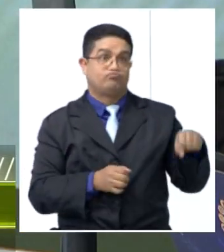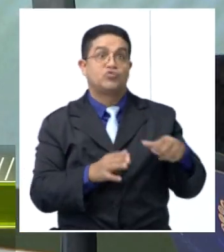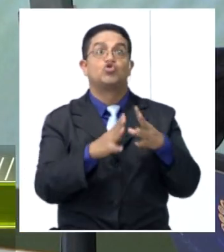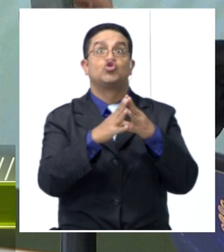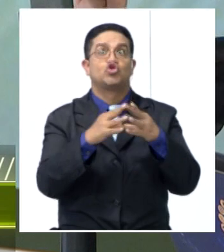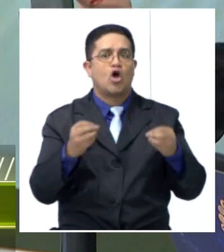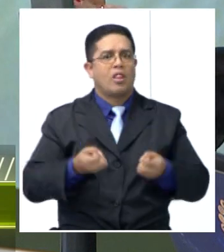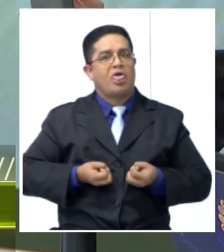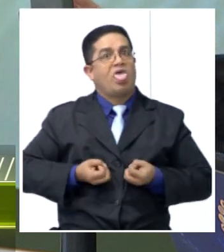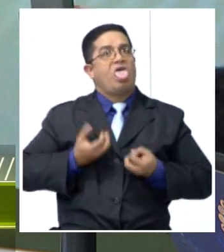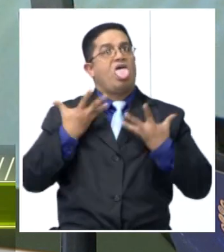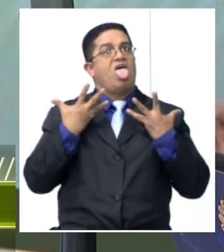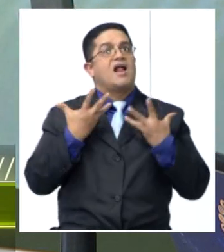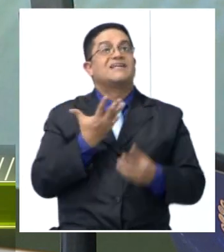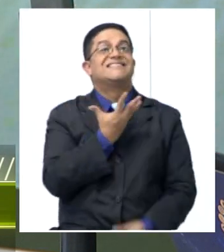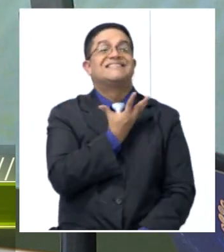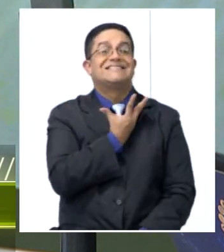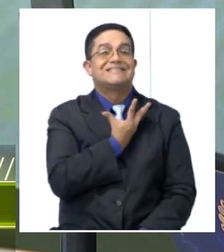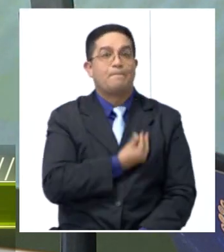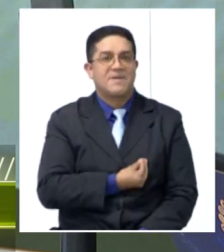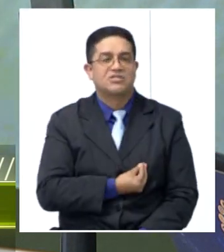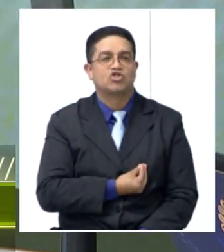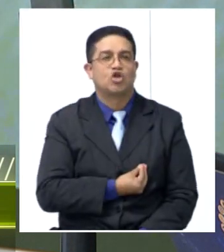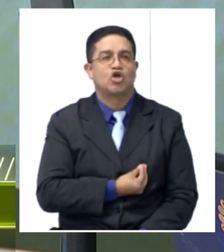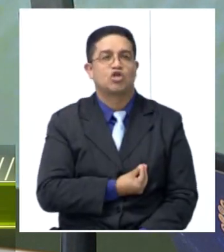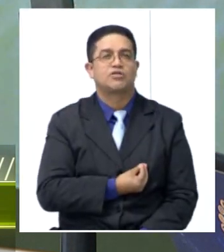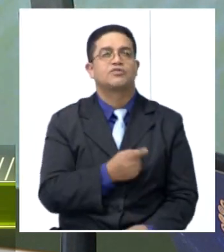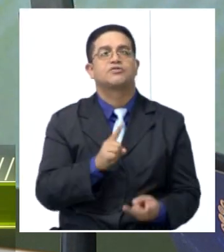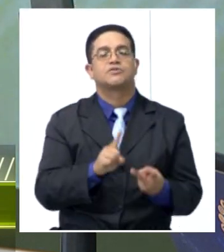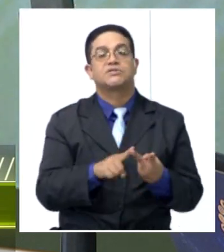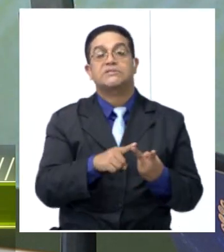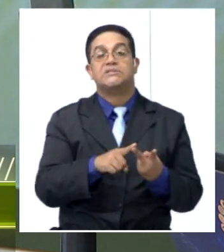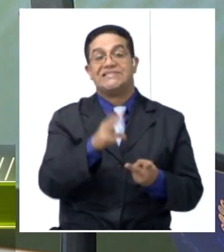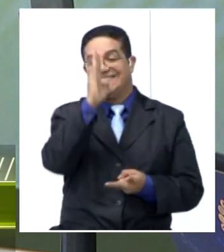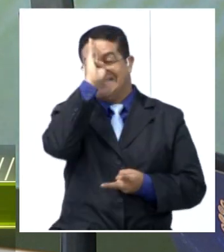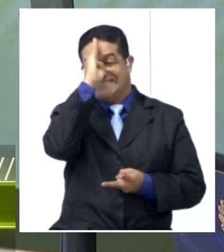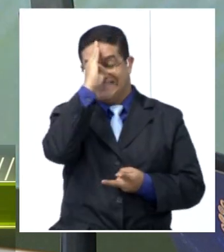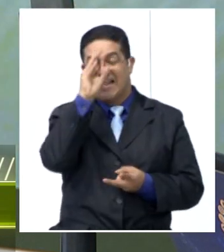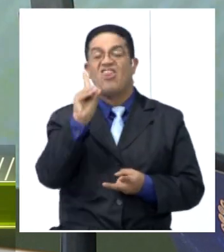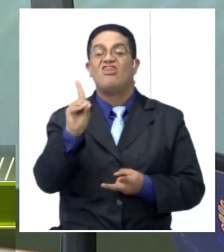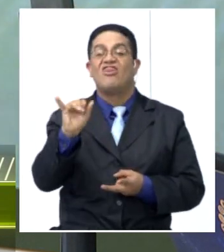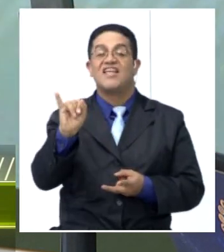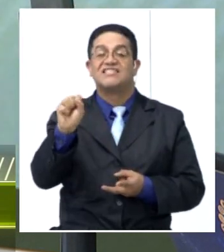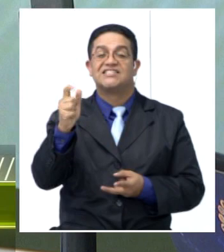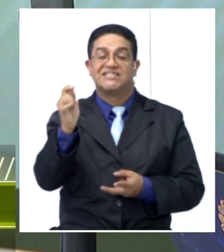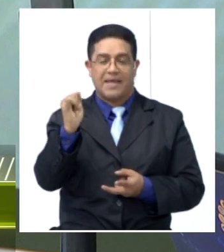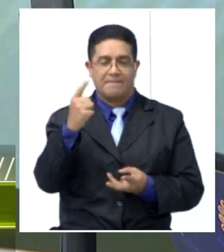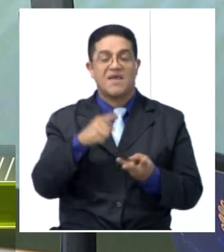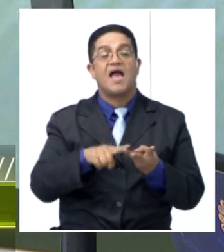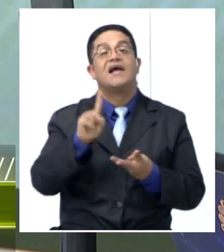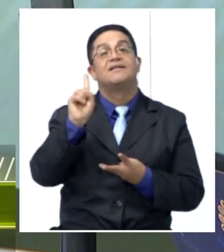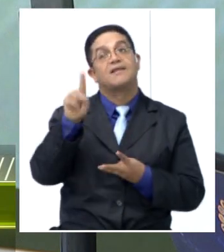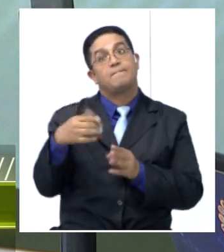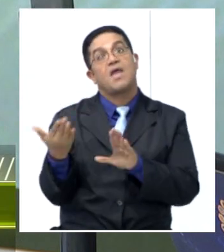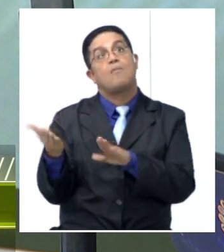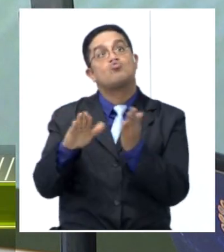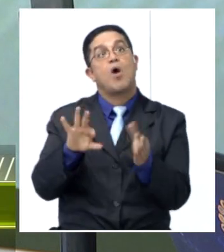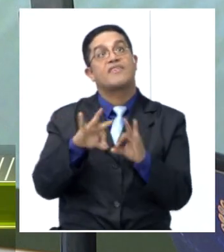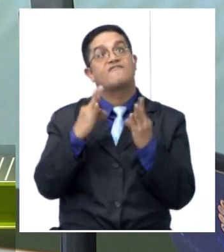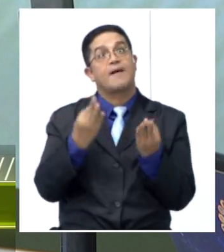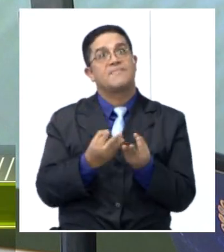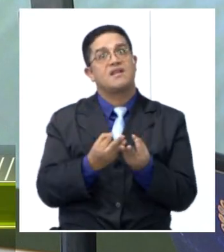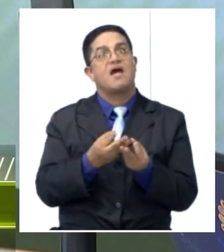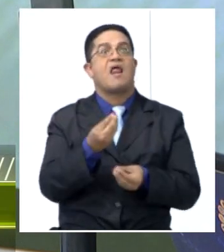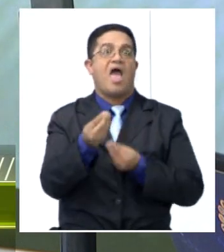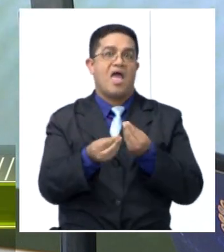ánimo, la depresión, el trastorno bipolar, la distimia y los duelos complicados se incrementaron muchísimo con